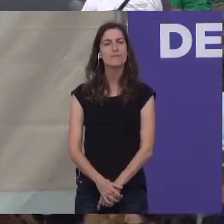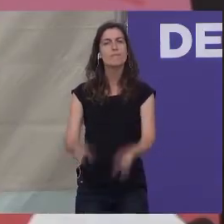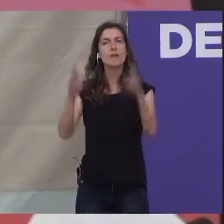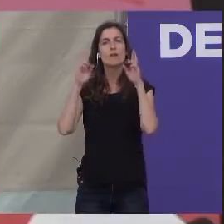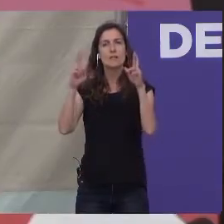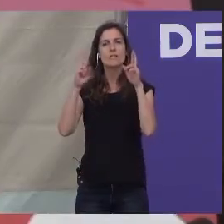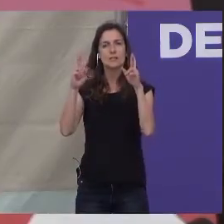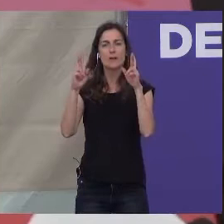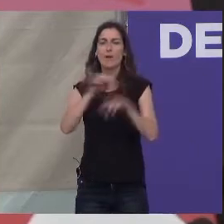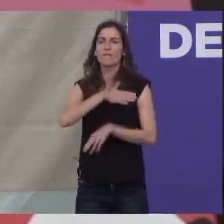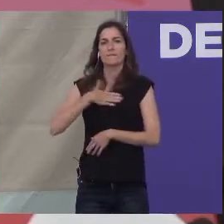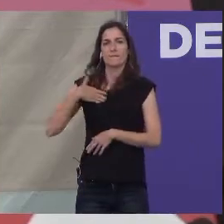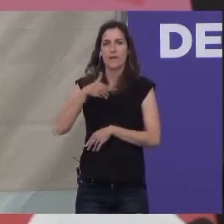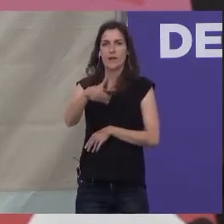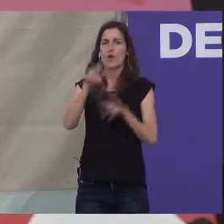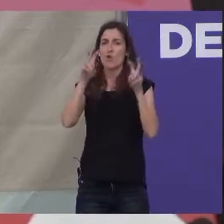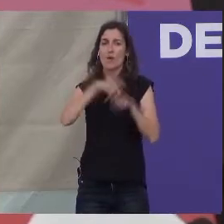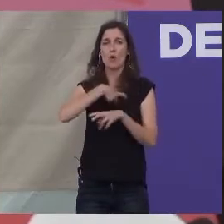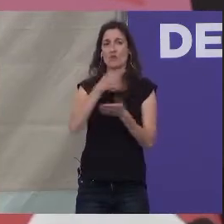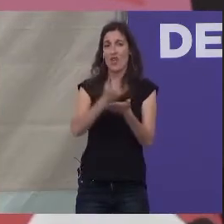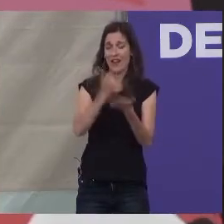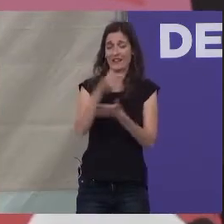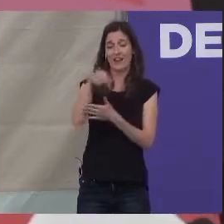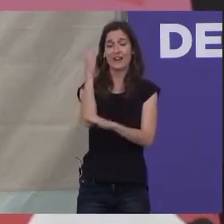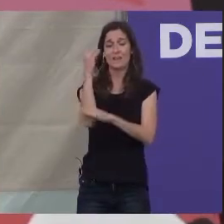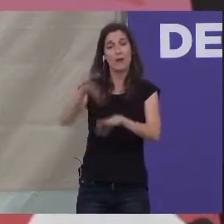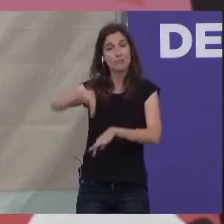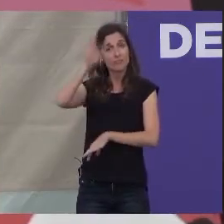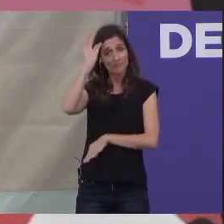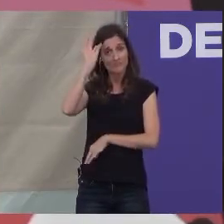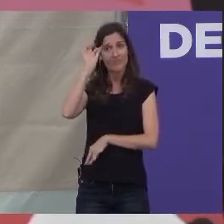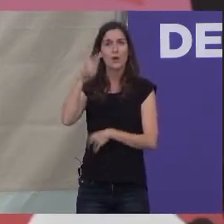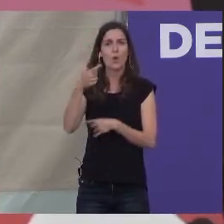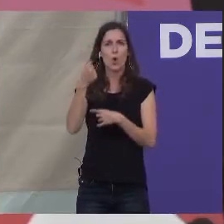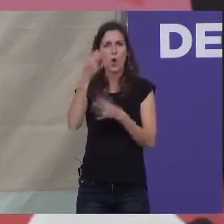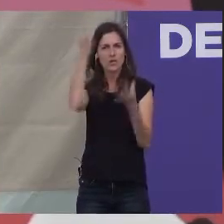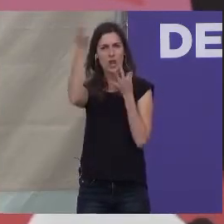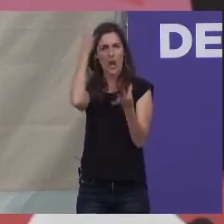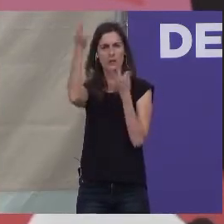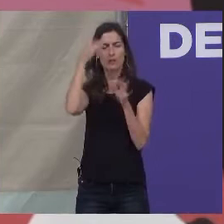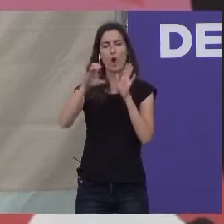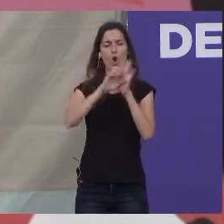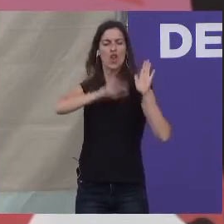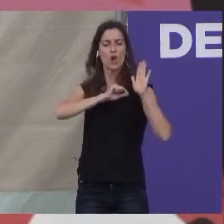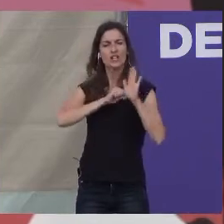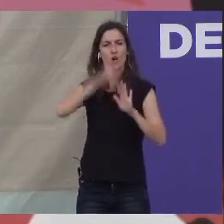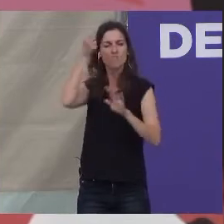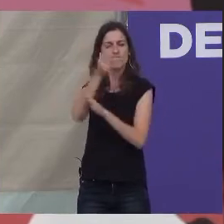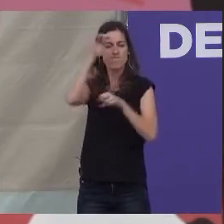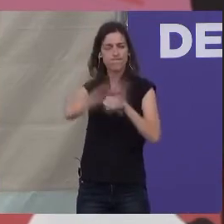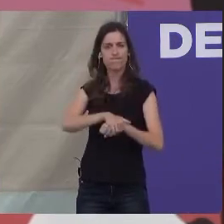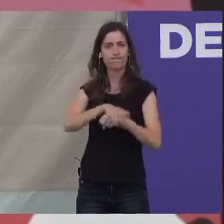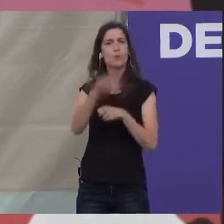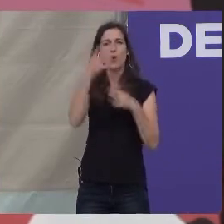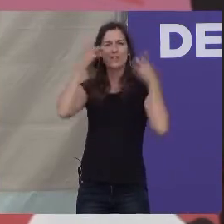Espero y deseo que la nueva Comisión de Garantías que resulte elegida en esta Asamblea Ciudadana sea exigente con el cumplimiento del Código Ético, sea